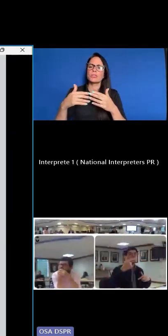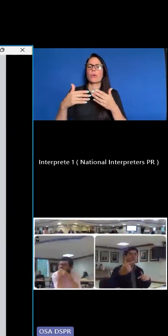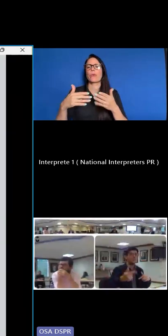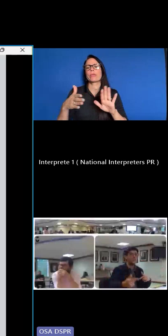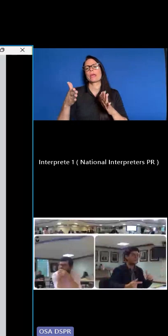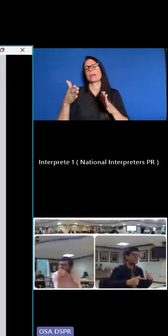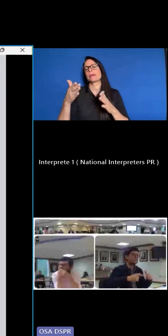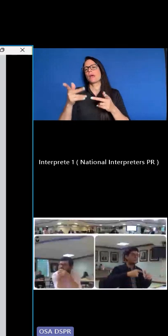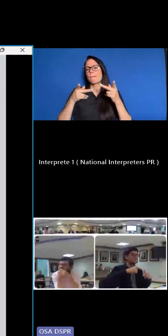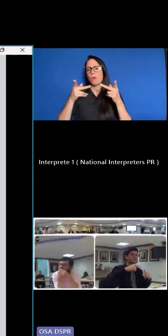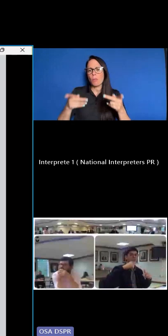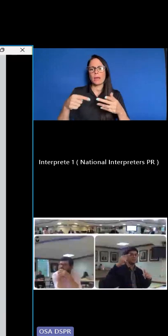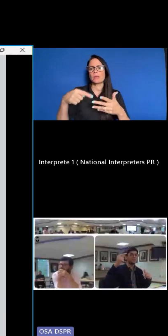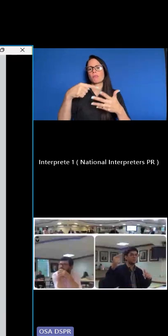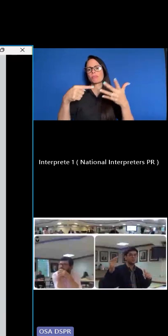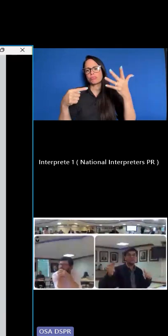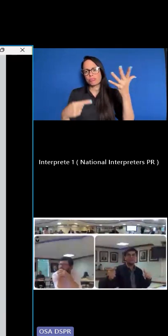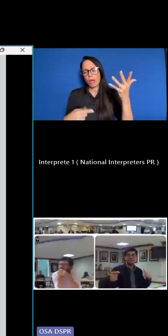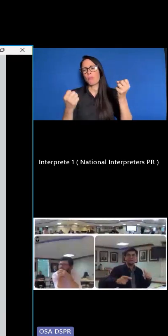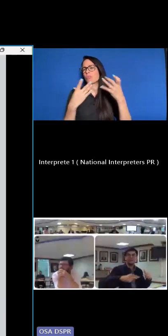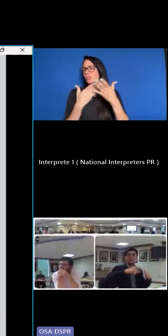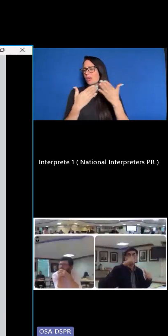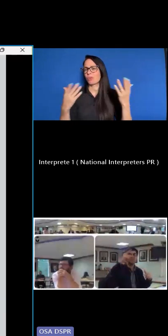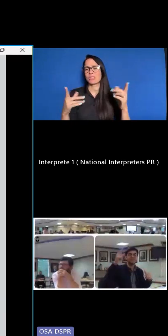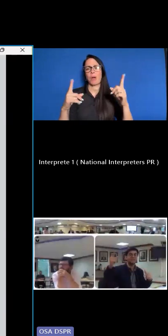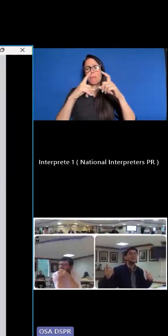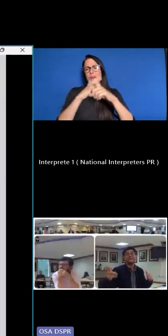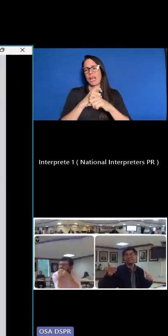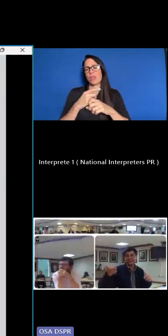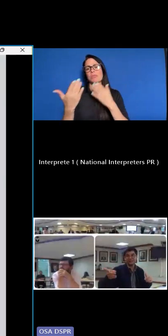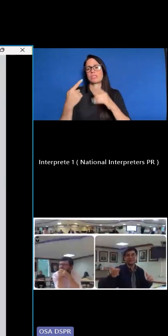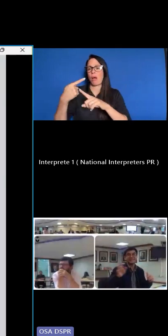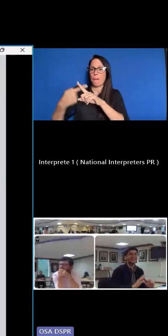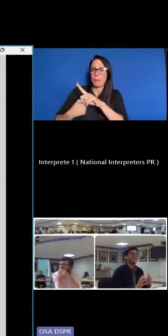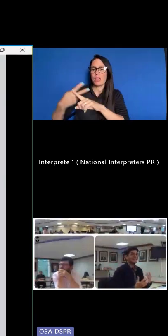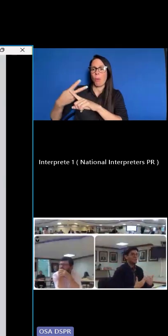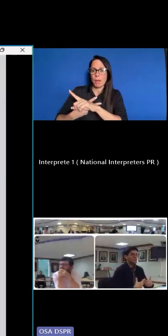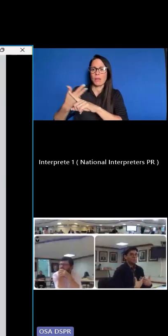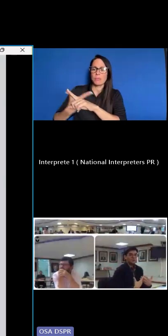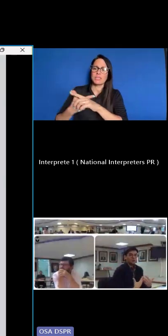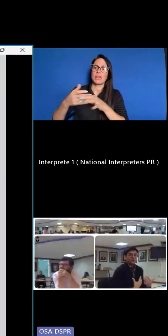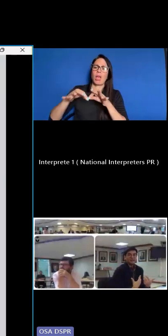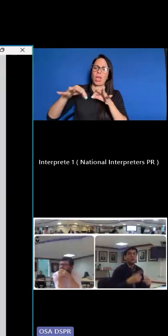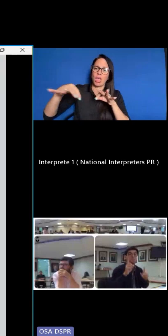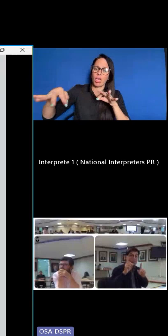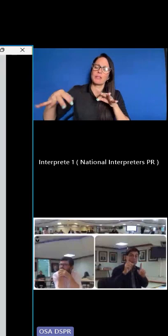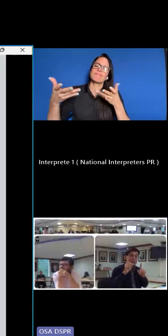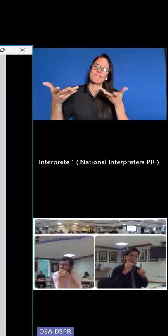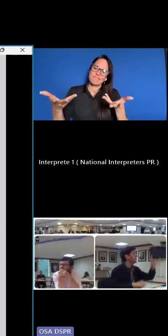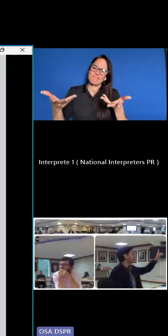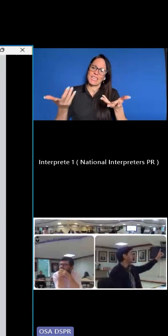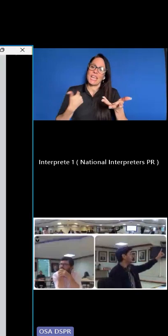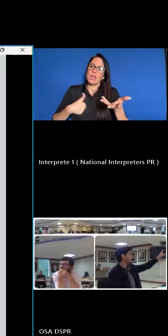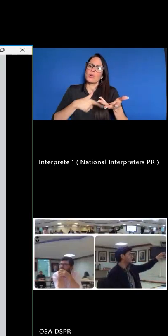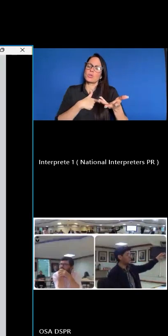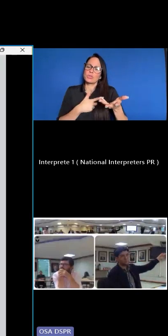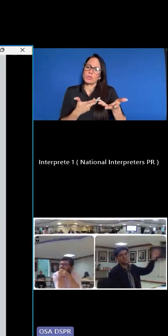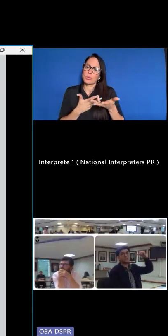más ahora en periodo eleccionario, que eso tiene que ver con la comisión de elecciones. Exacto, así que estamos como un poquito maniatados,